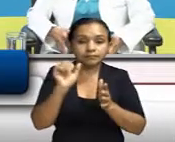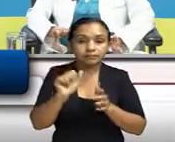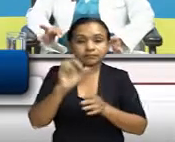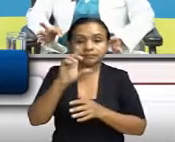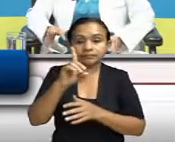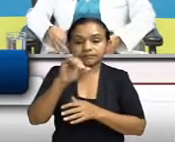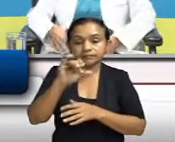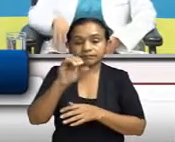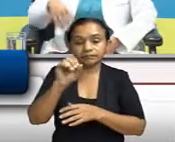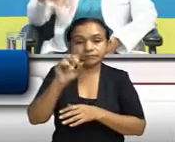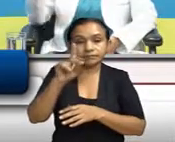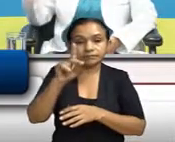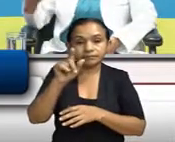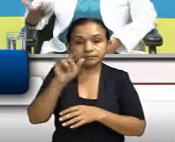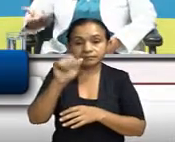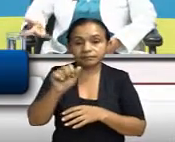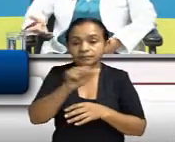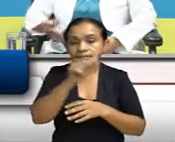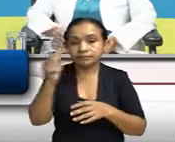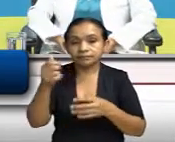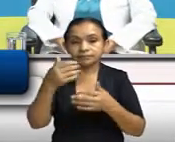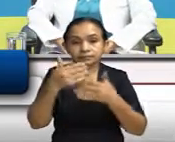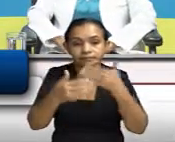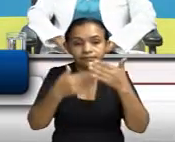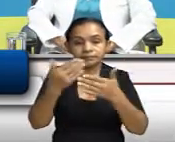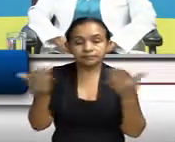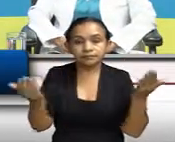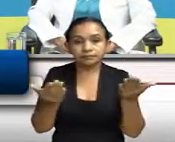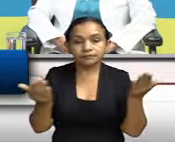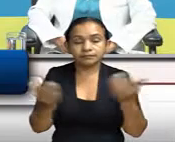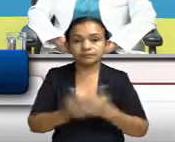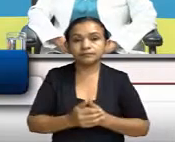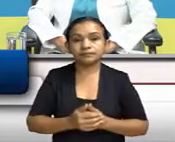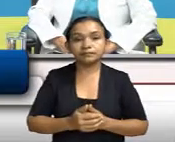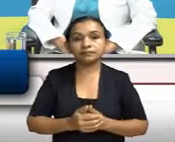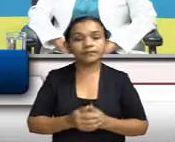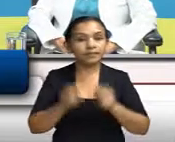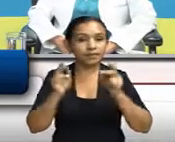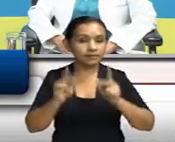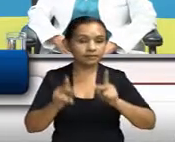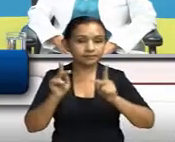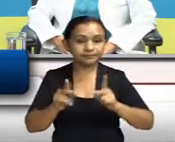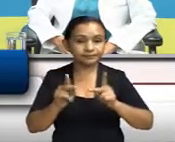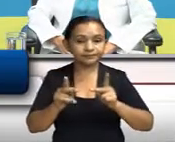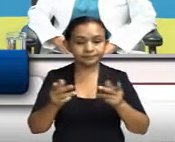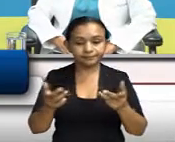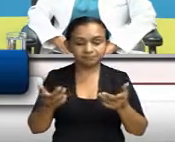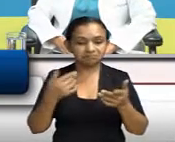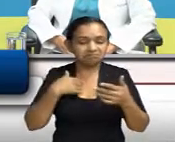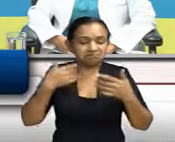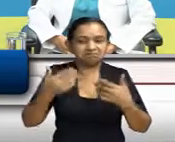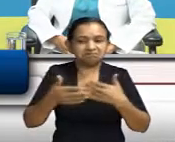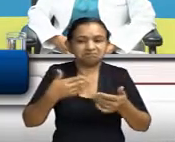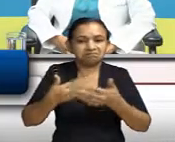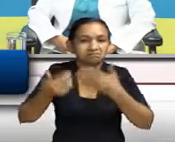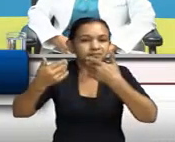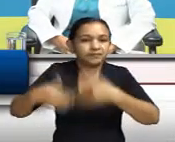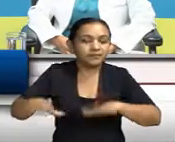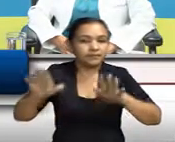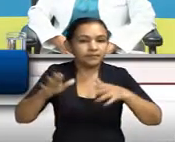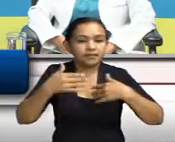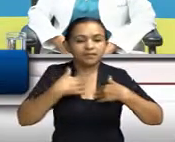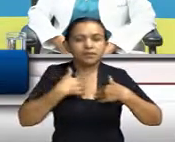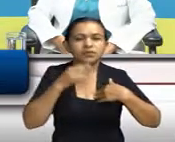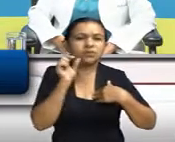vez diagnosticada, pues ya ese es otro proceso ahora. Ahora, cuando la persona no se ha puesto mente, doctora, ha presentado,